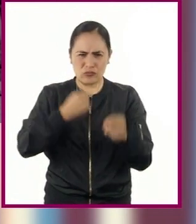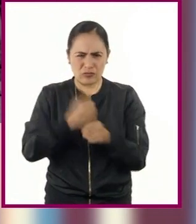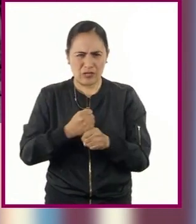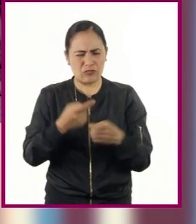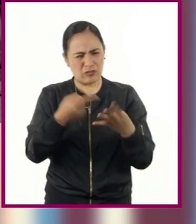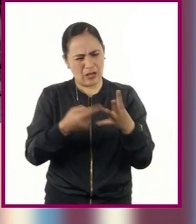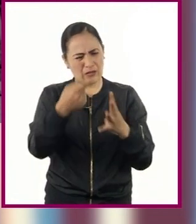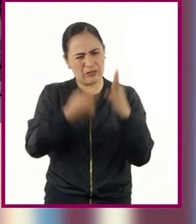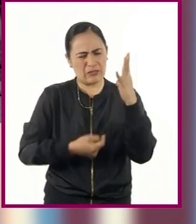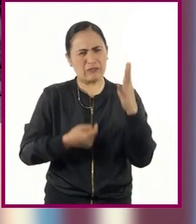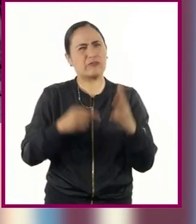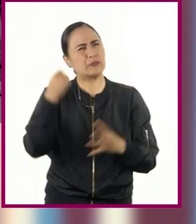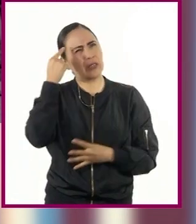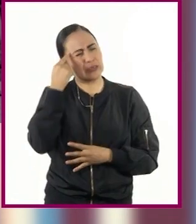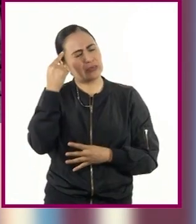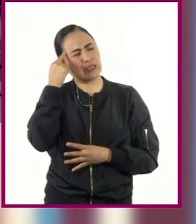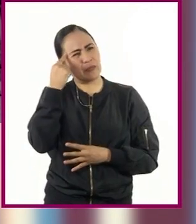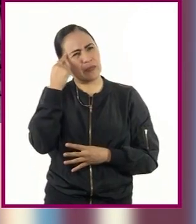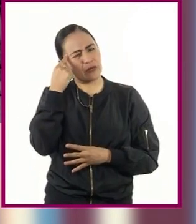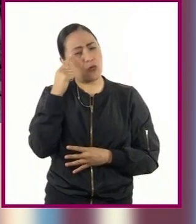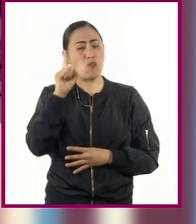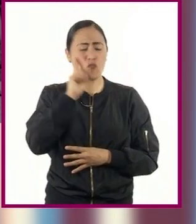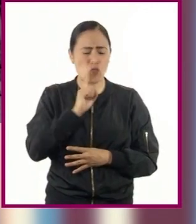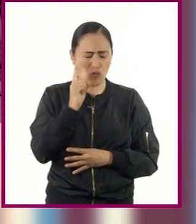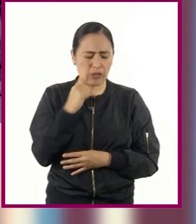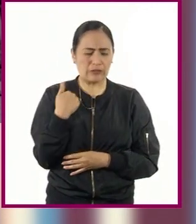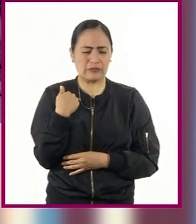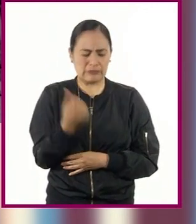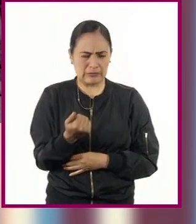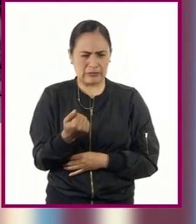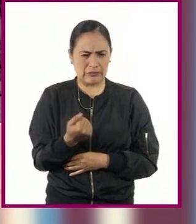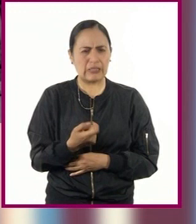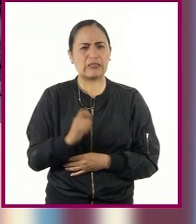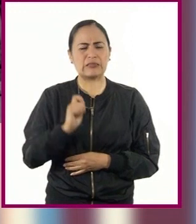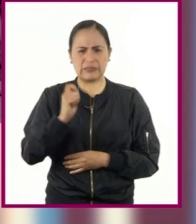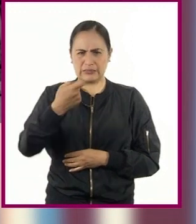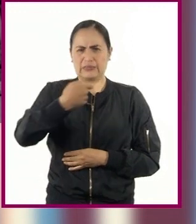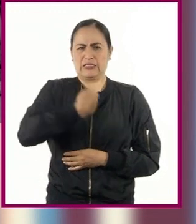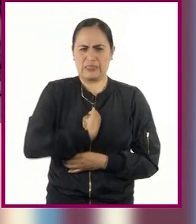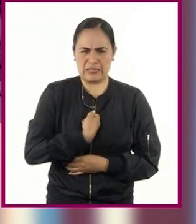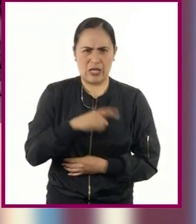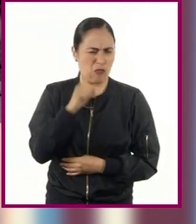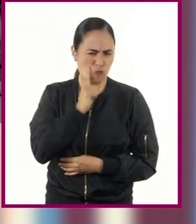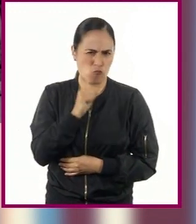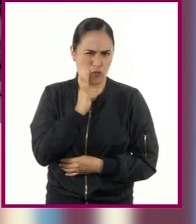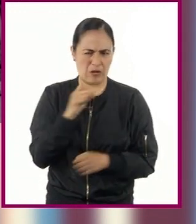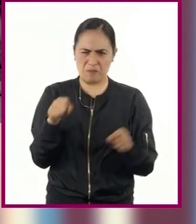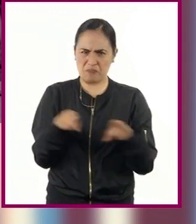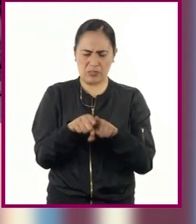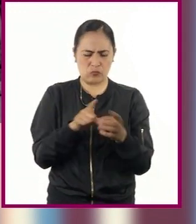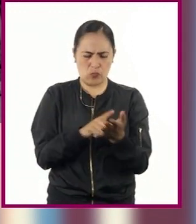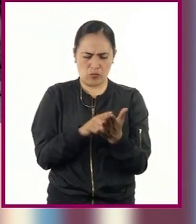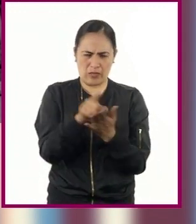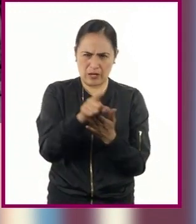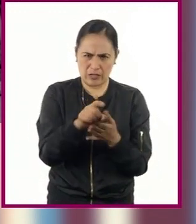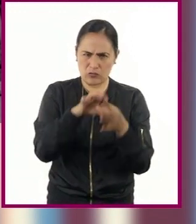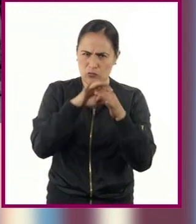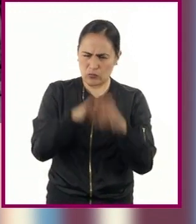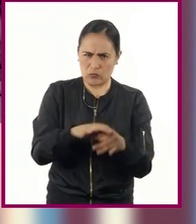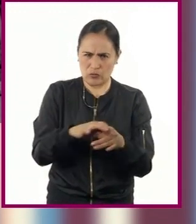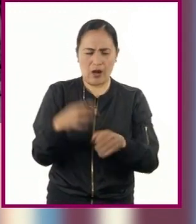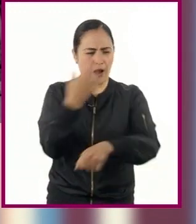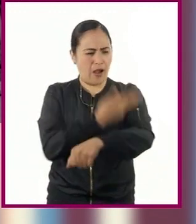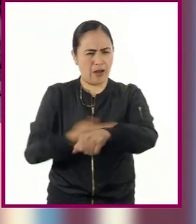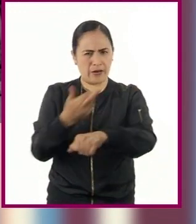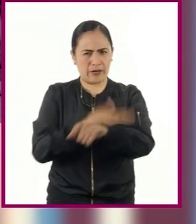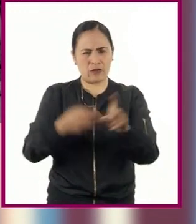las mujeres adquirieron mayor conciencia sobre su identidad femenina y sus derechos, organización, formas